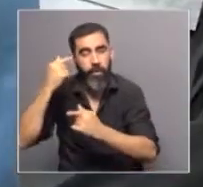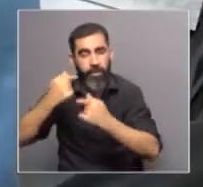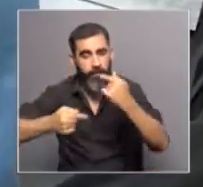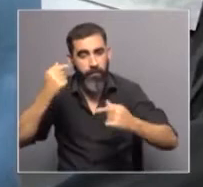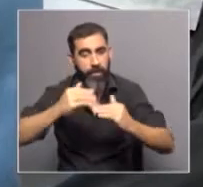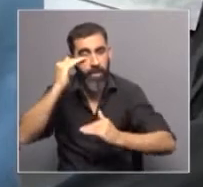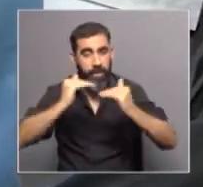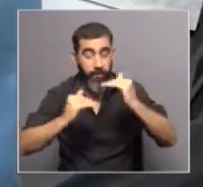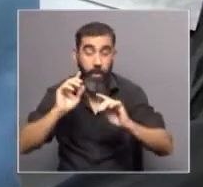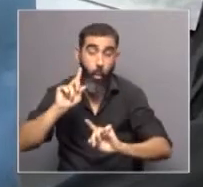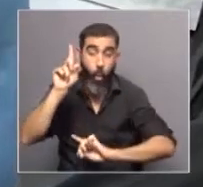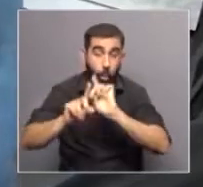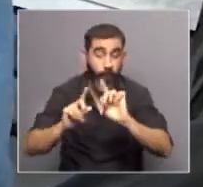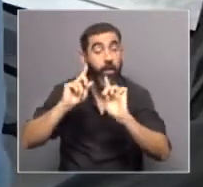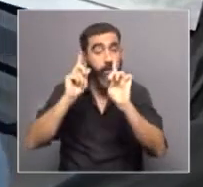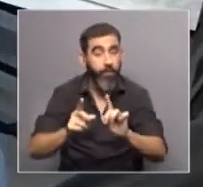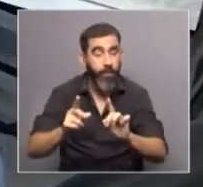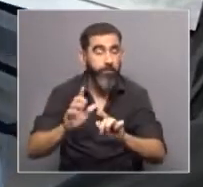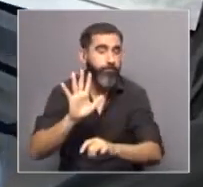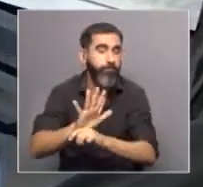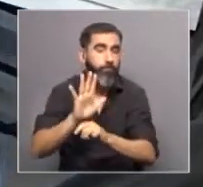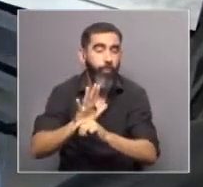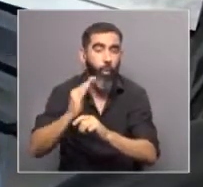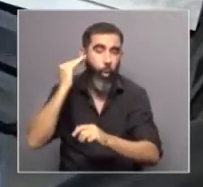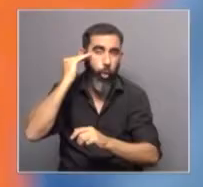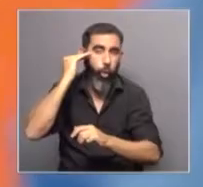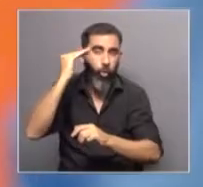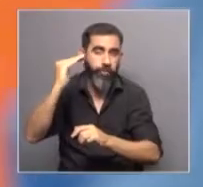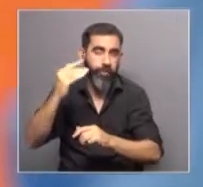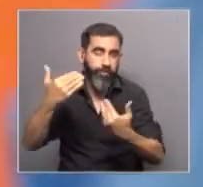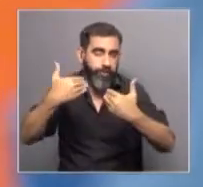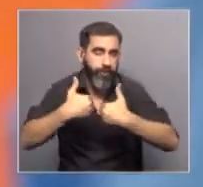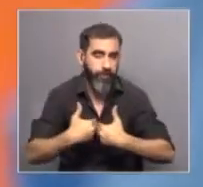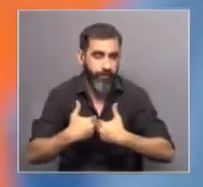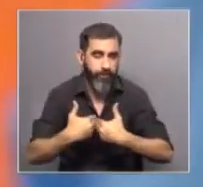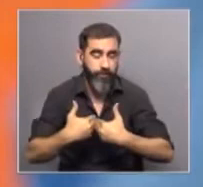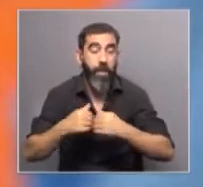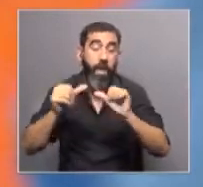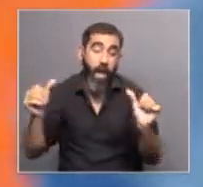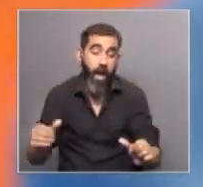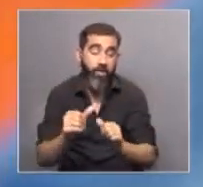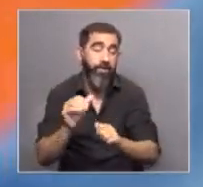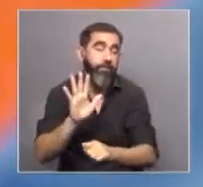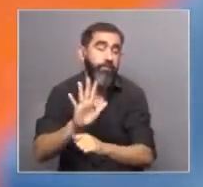niveles, universitaria, y también una pseudo-docencia, por decirlo de alguna manera, que practicaba como